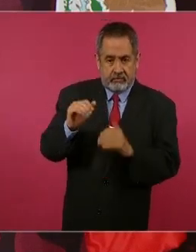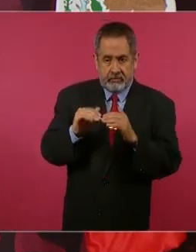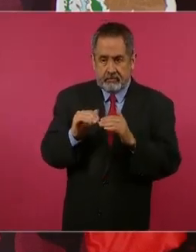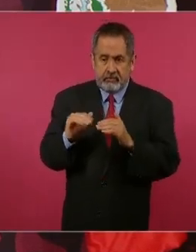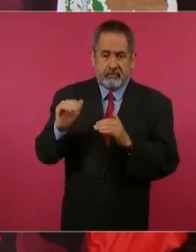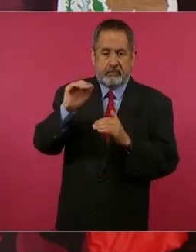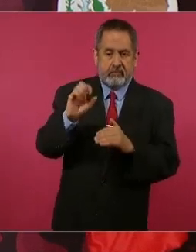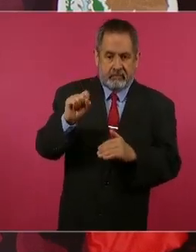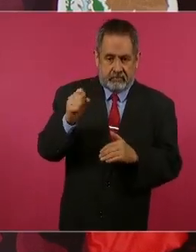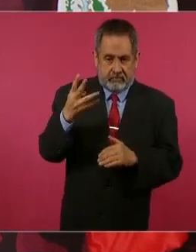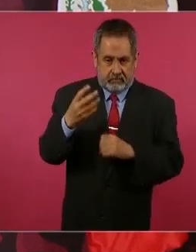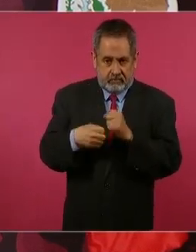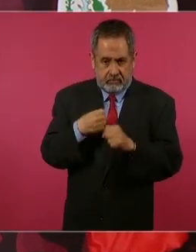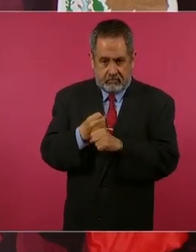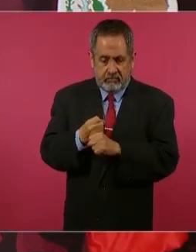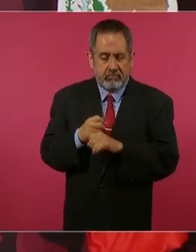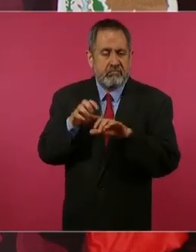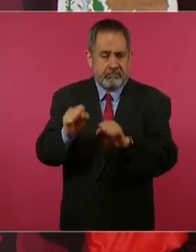64